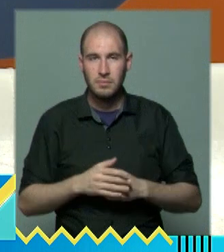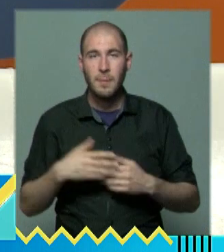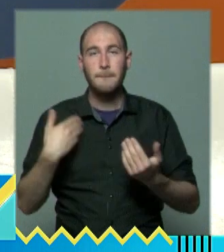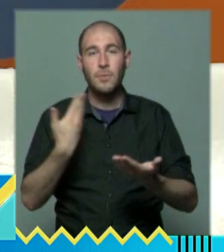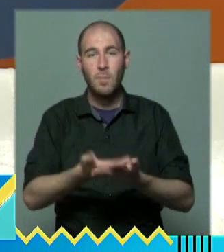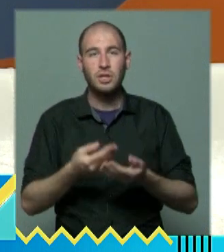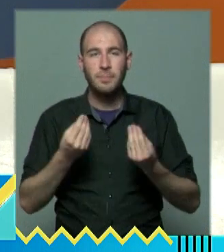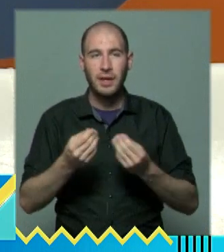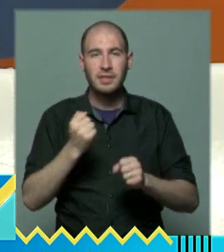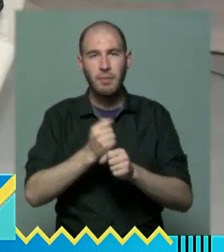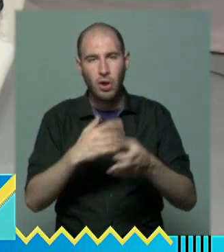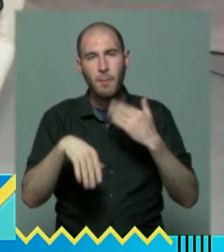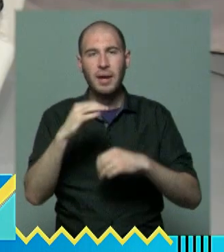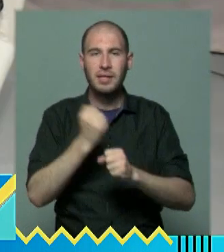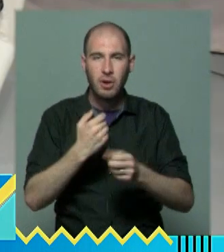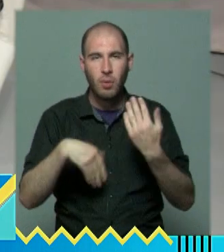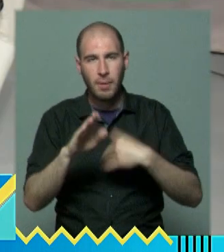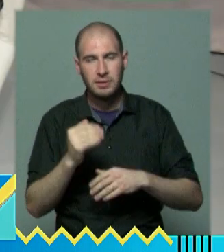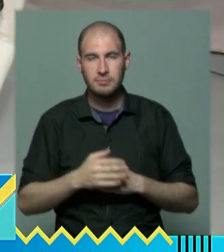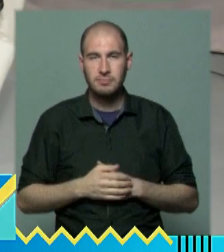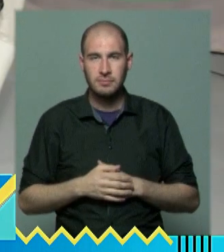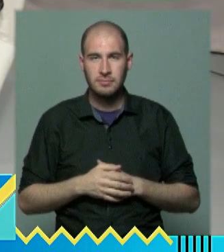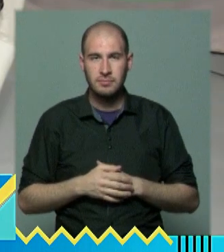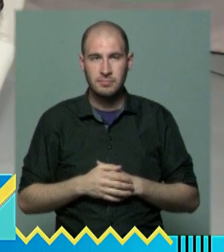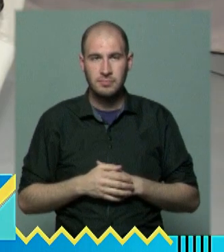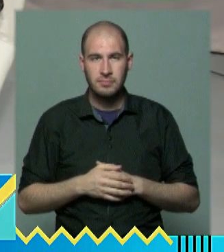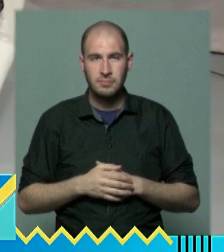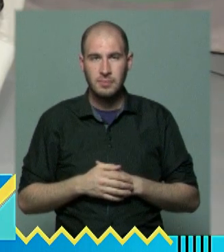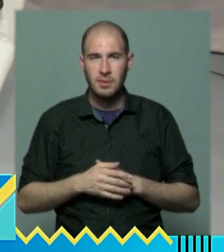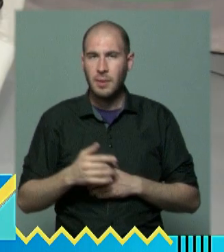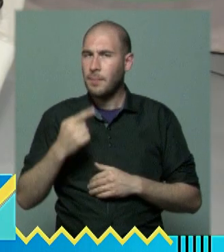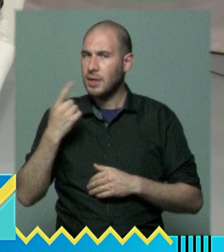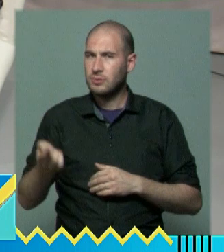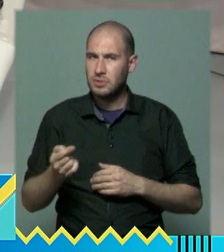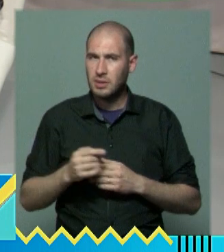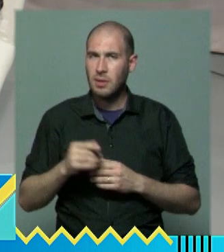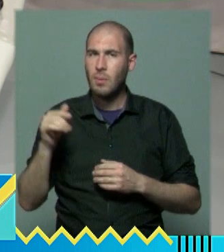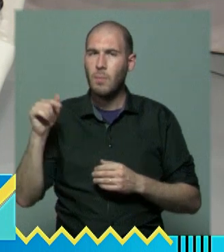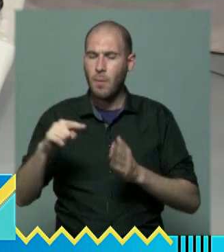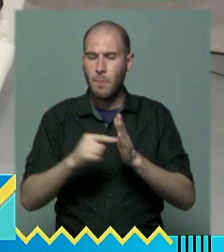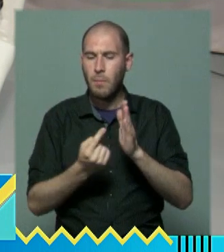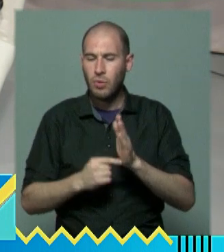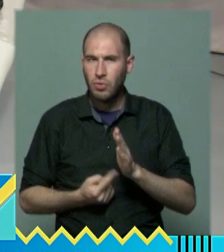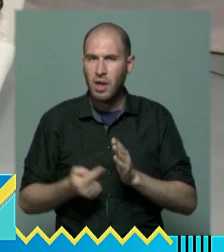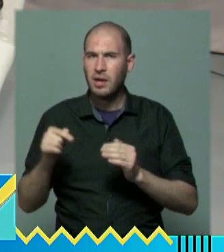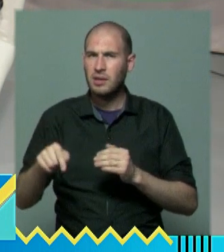para conseguir más trabajo, más empleo y un círculo virtuoso, ¿no? Sergio, ¿en qué puntos considerás que es